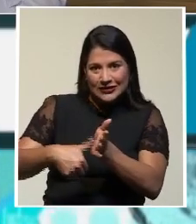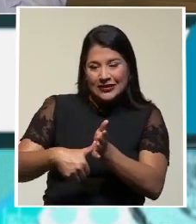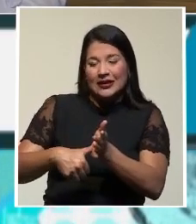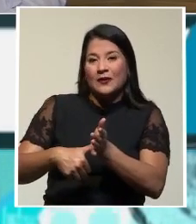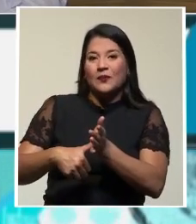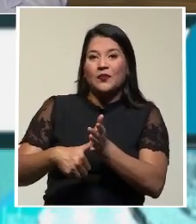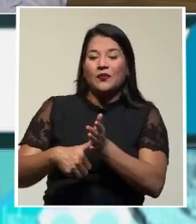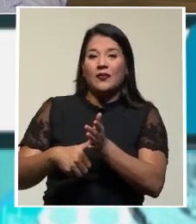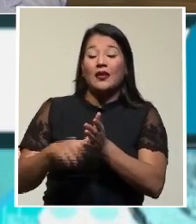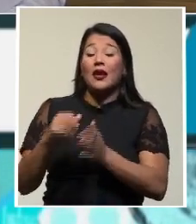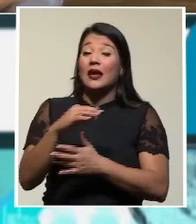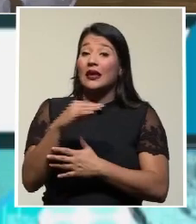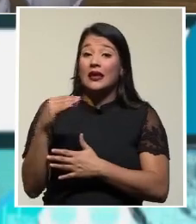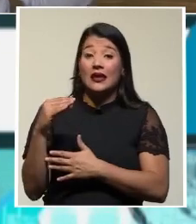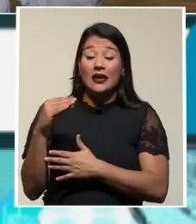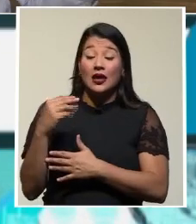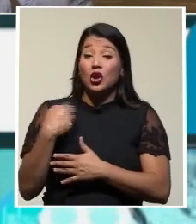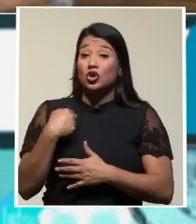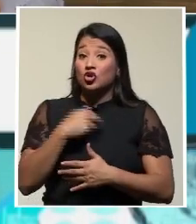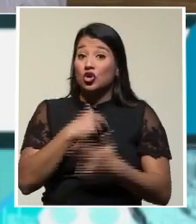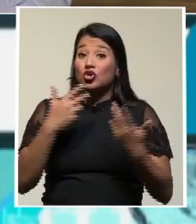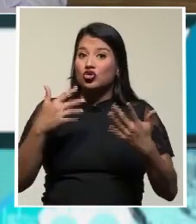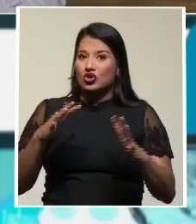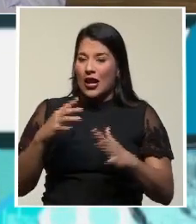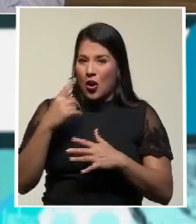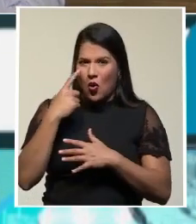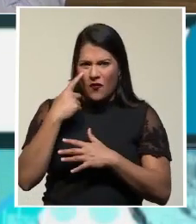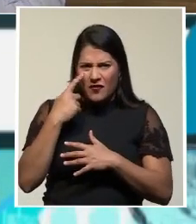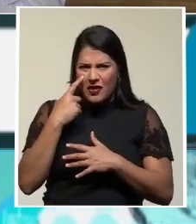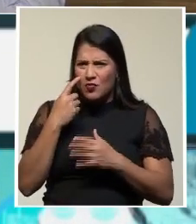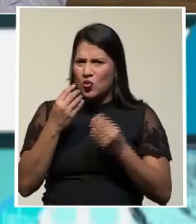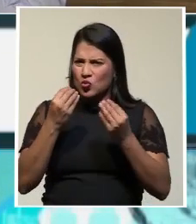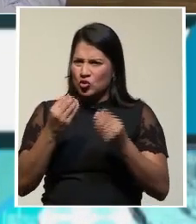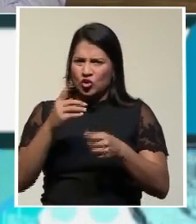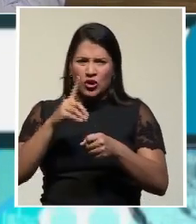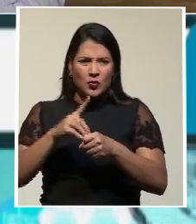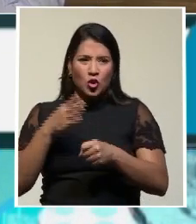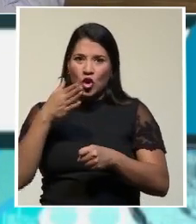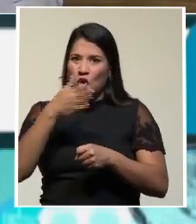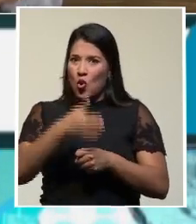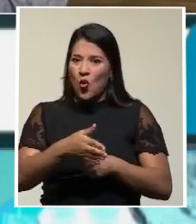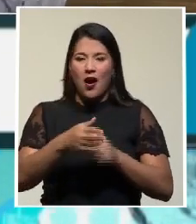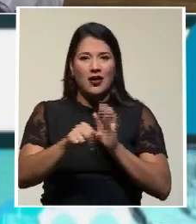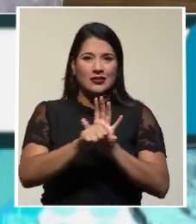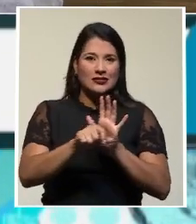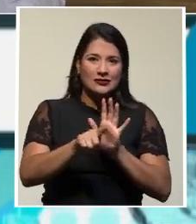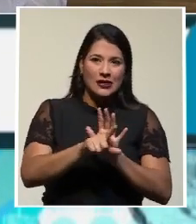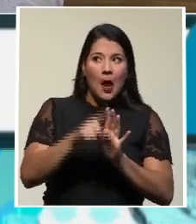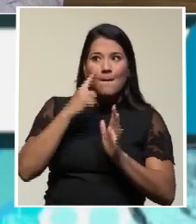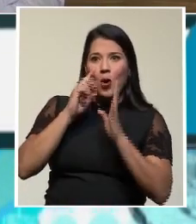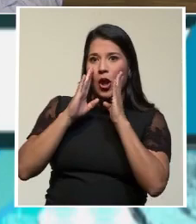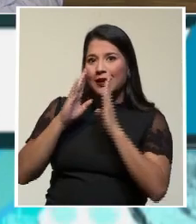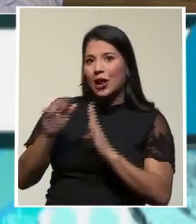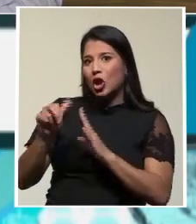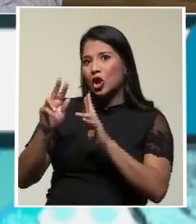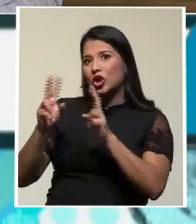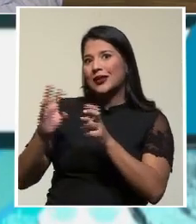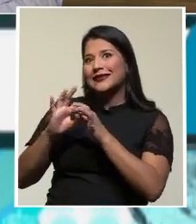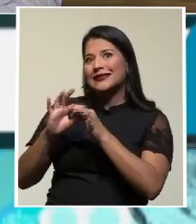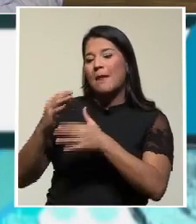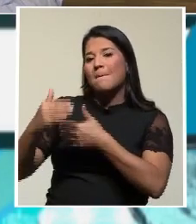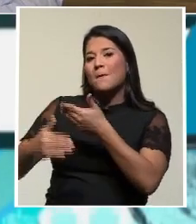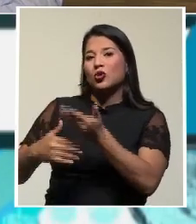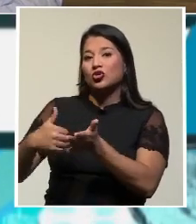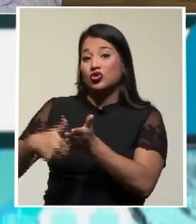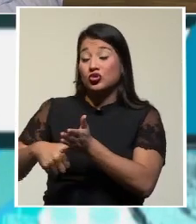campaña, y lo hemos visto con falta de diputados en el Congreso y demás. Así que bueno, hay muchos aspectos todavía que